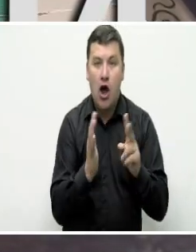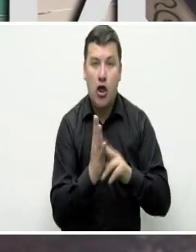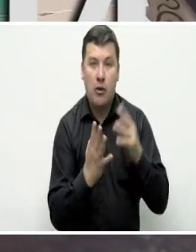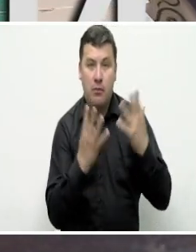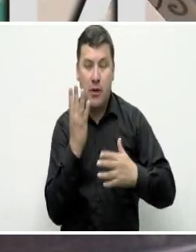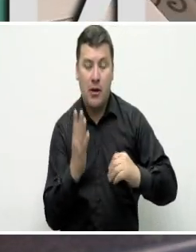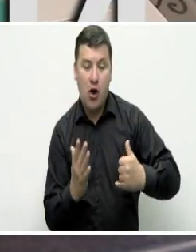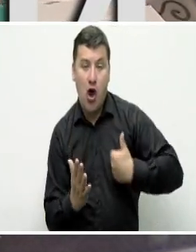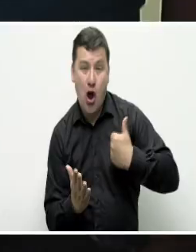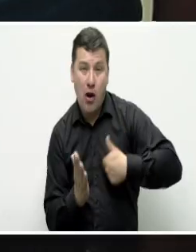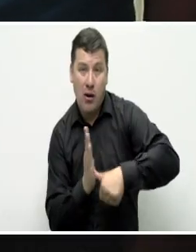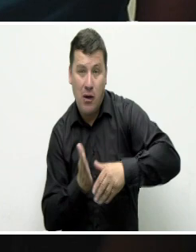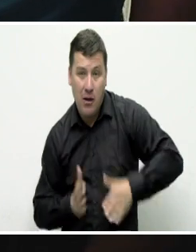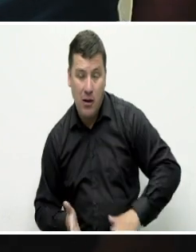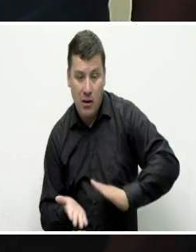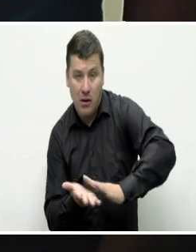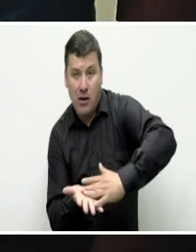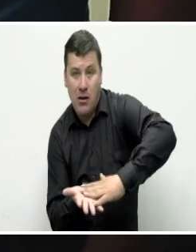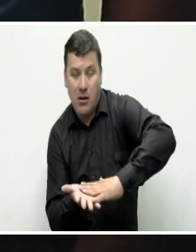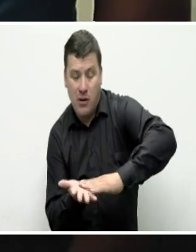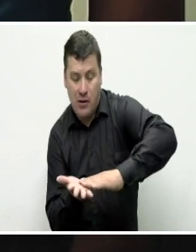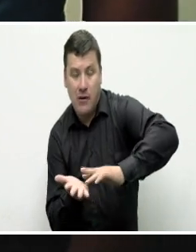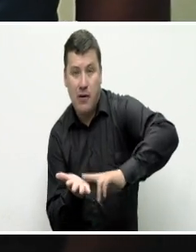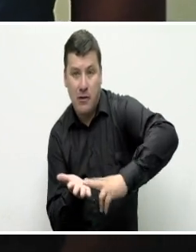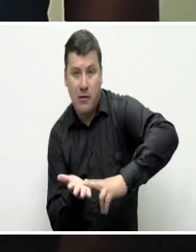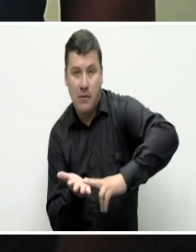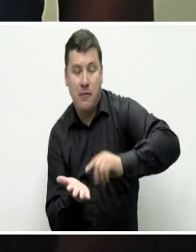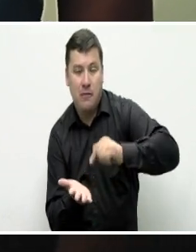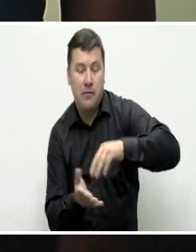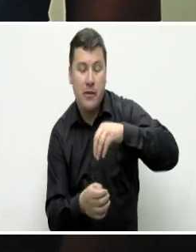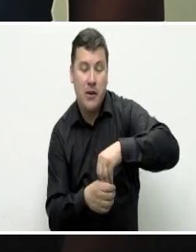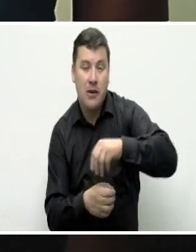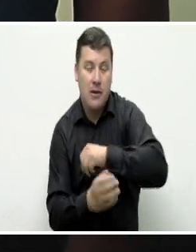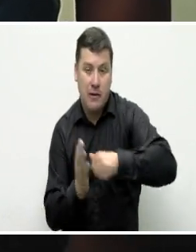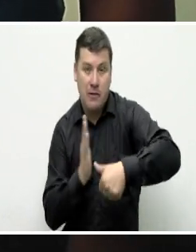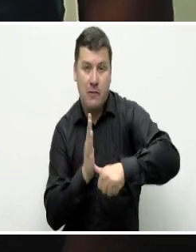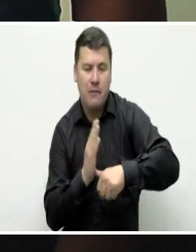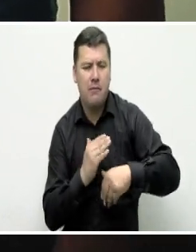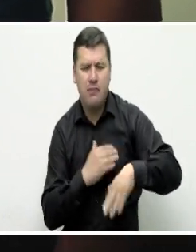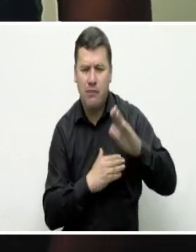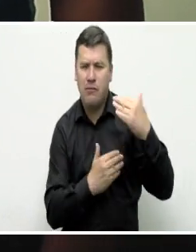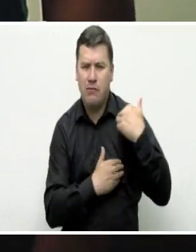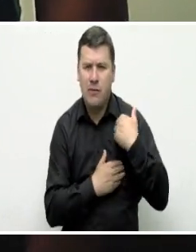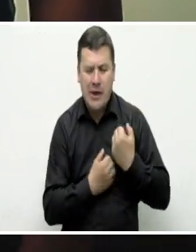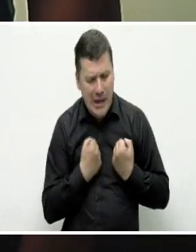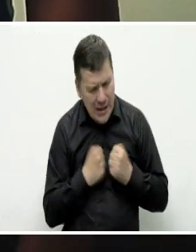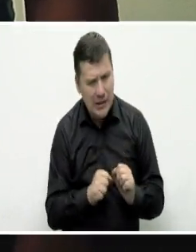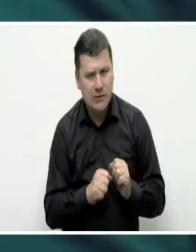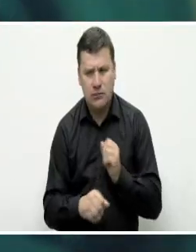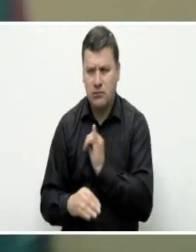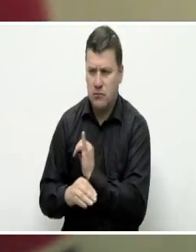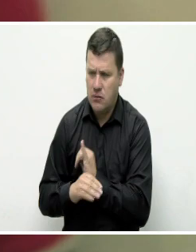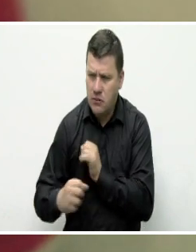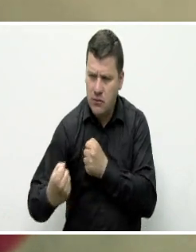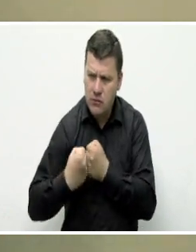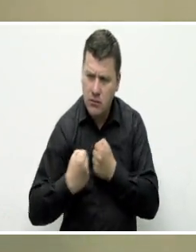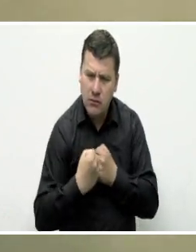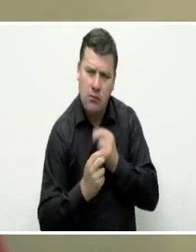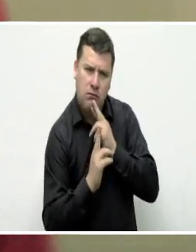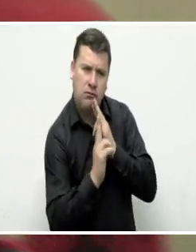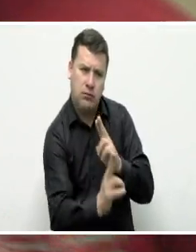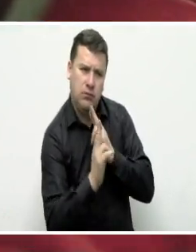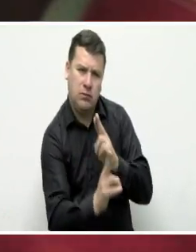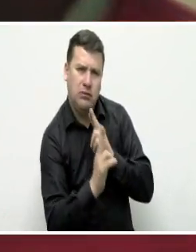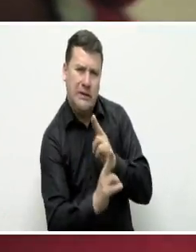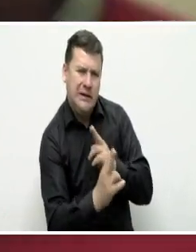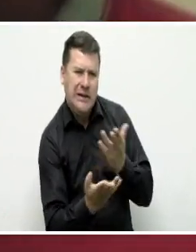de identidad. La Registraduría Nacional del Estado Civil mantendrá los esfuerzos institucionales para dar respuesta a